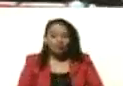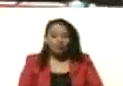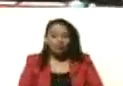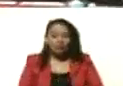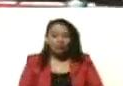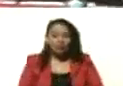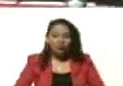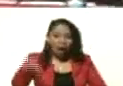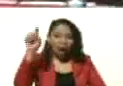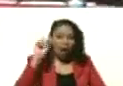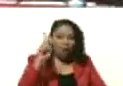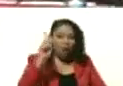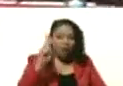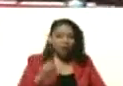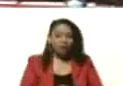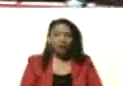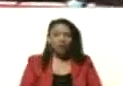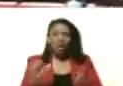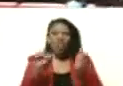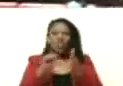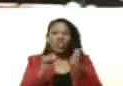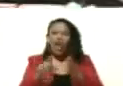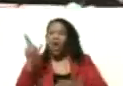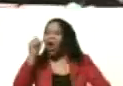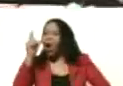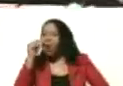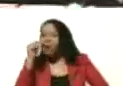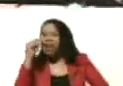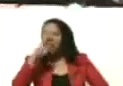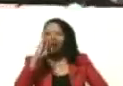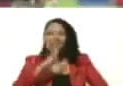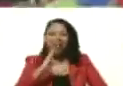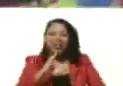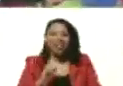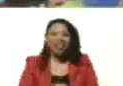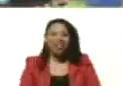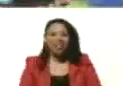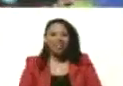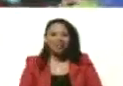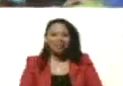A la una. ¿Dónde están los hombres de Barina?